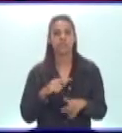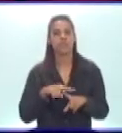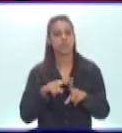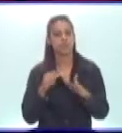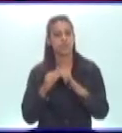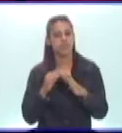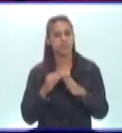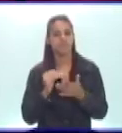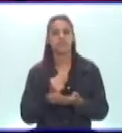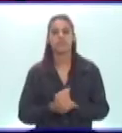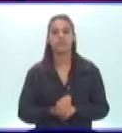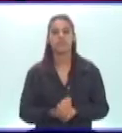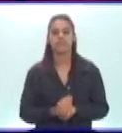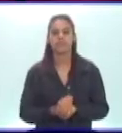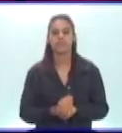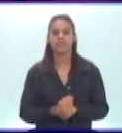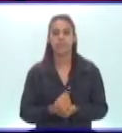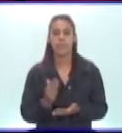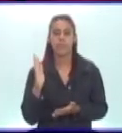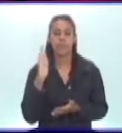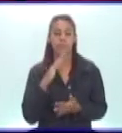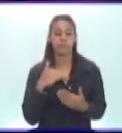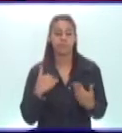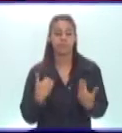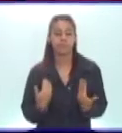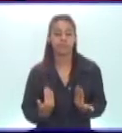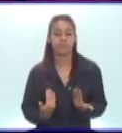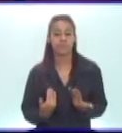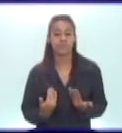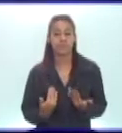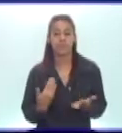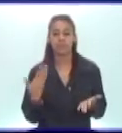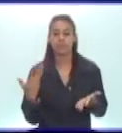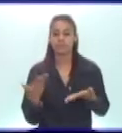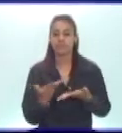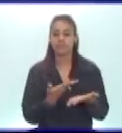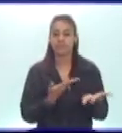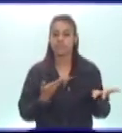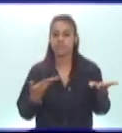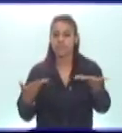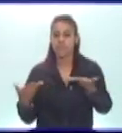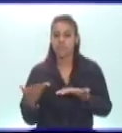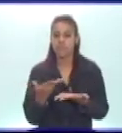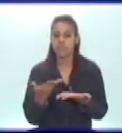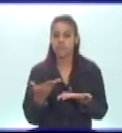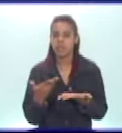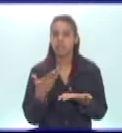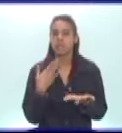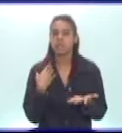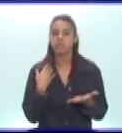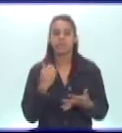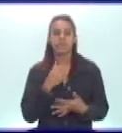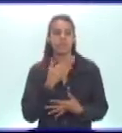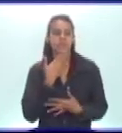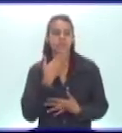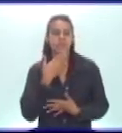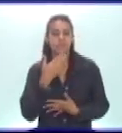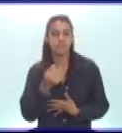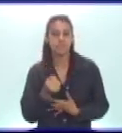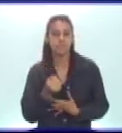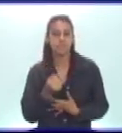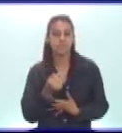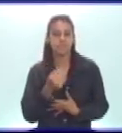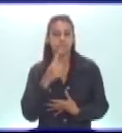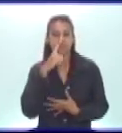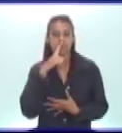escolares. Vamos a mantener en este espacio un ambiente de armonía, donde el menor reciba y